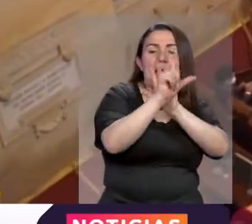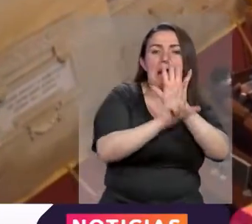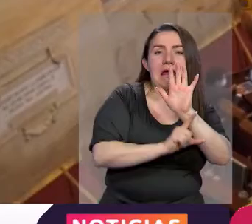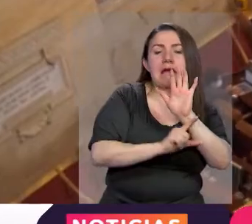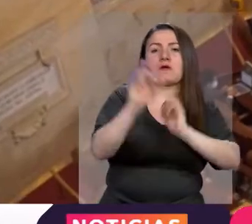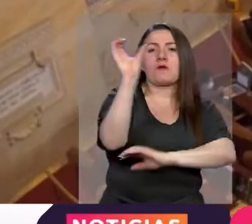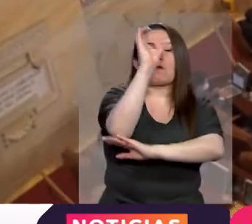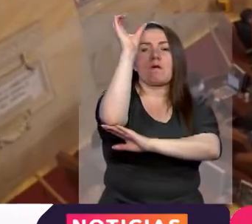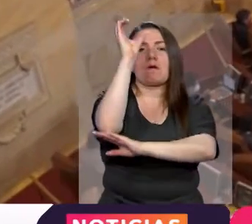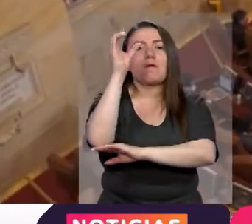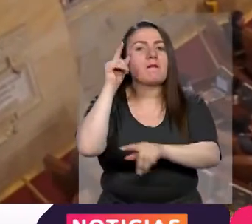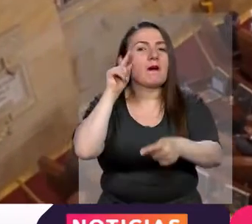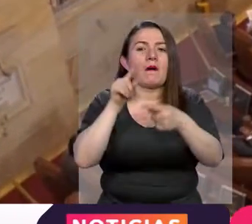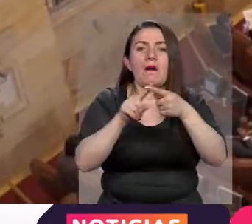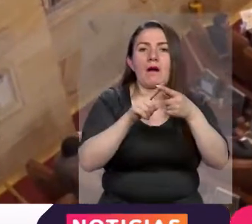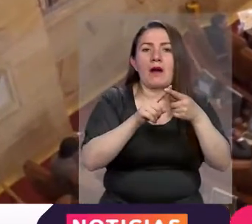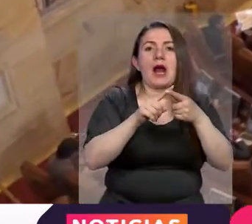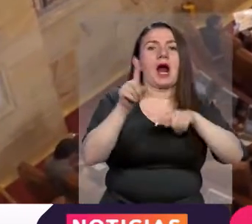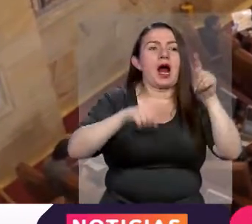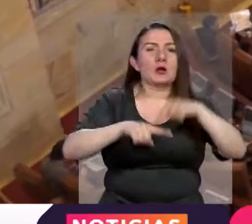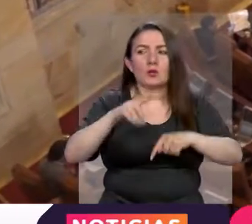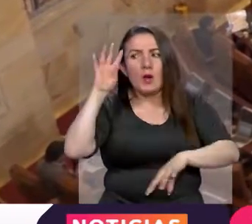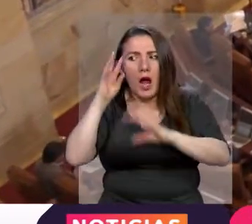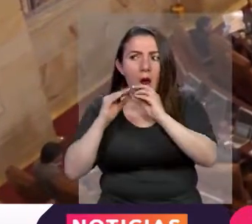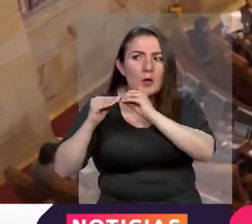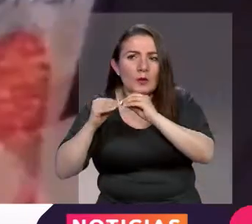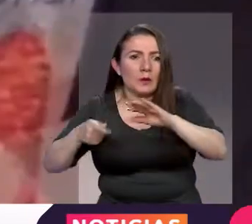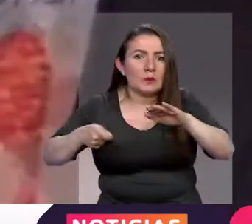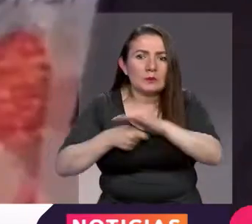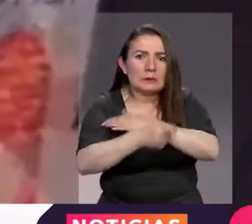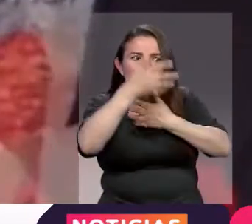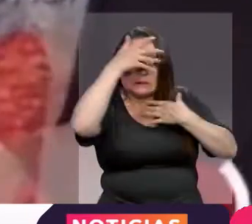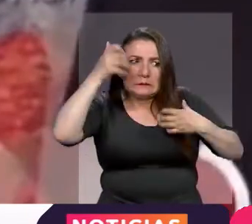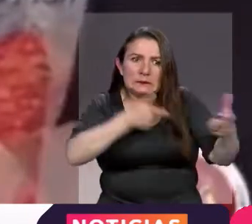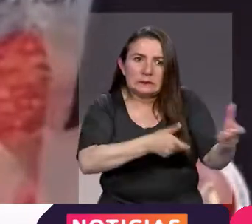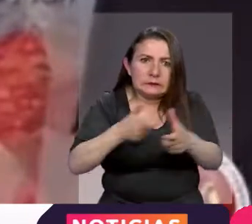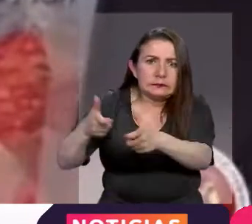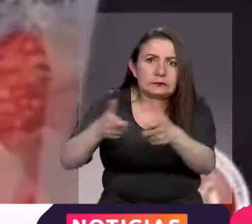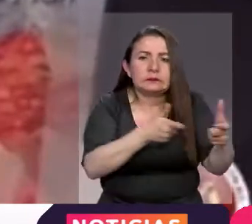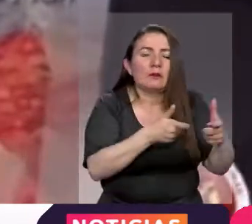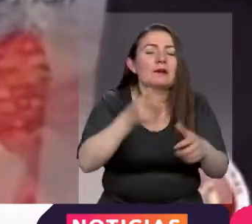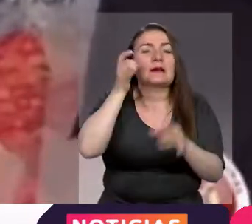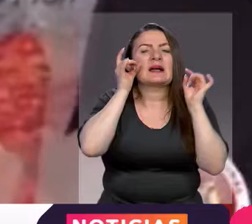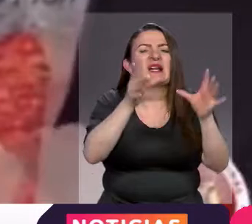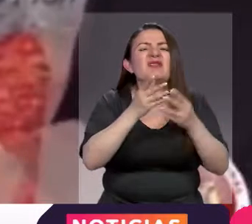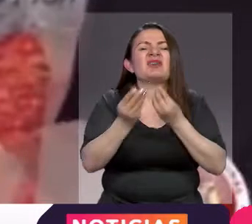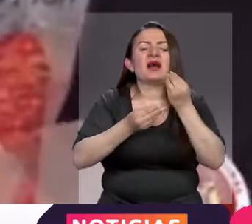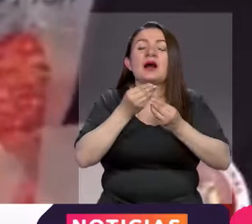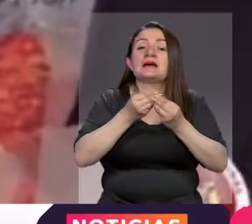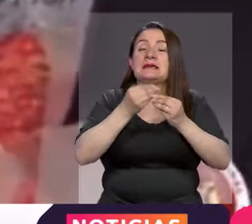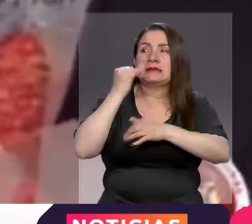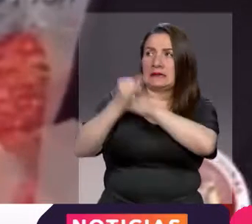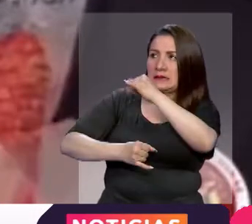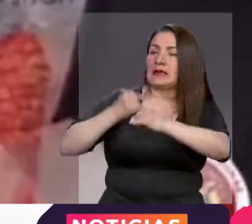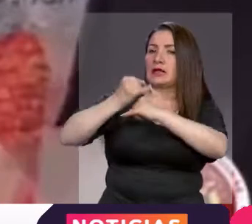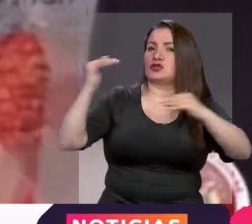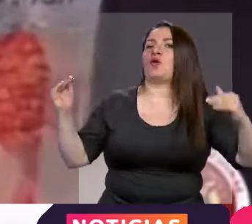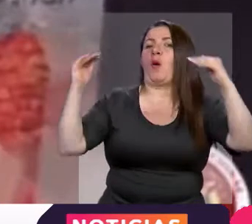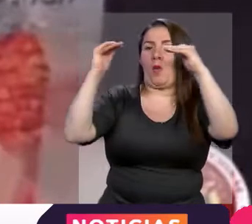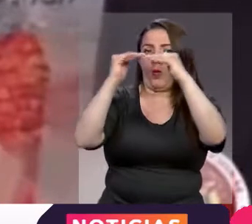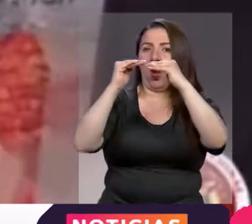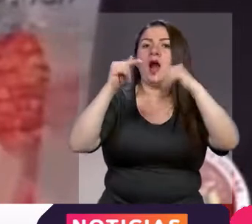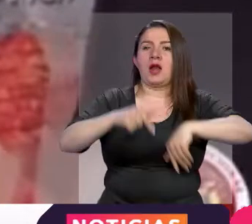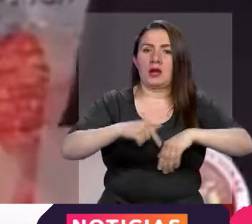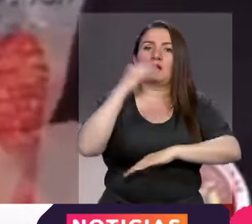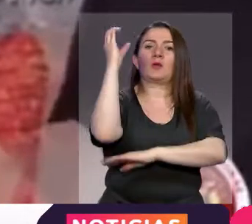colombiana relacionada con los delitos de concierto para delinquir y terrorismo y ajustarla a los parámetros internacionales a los que el